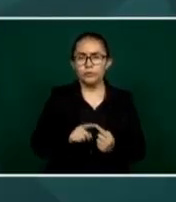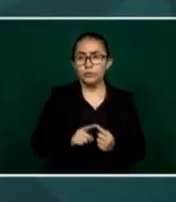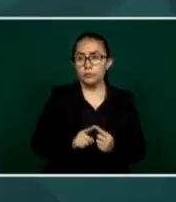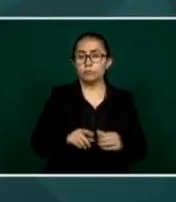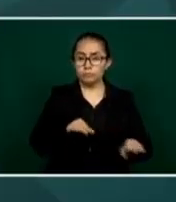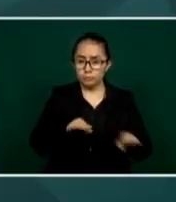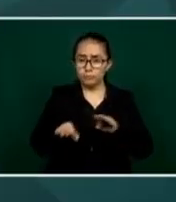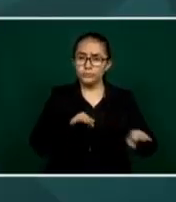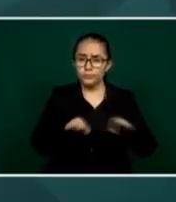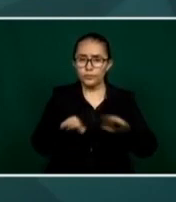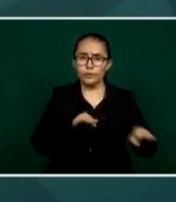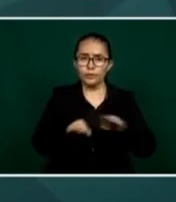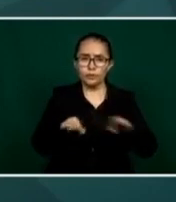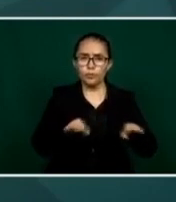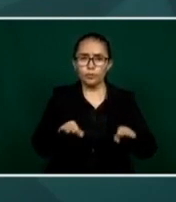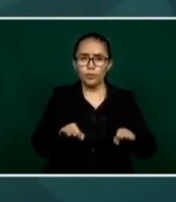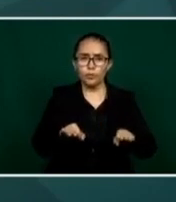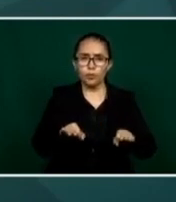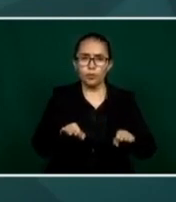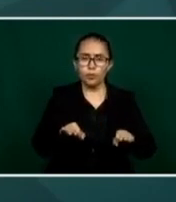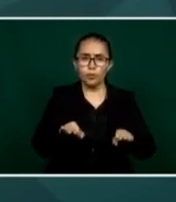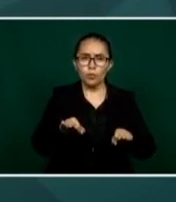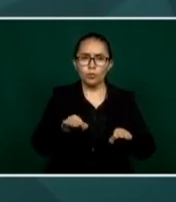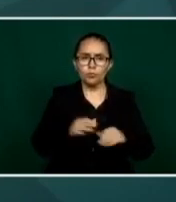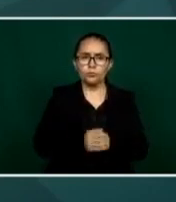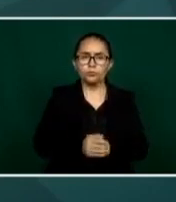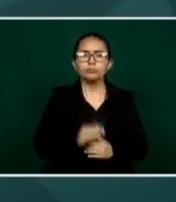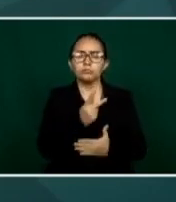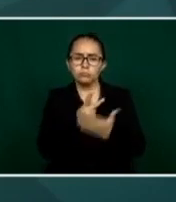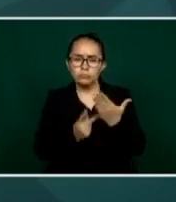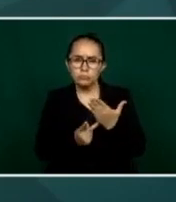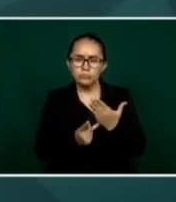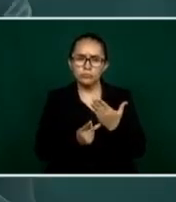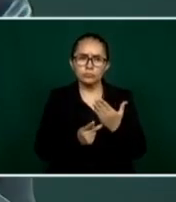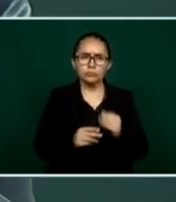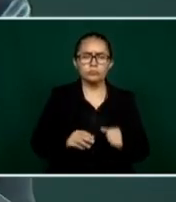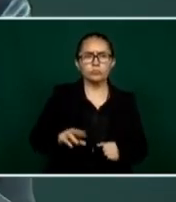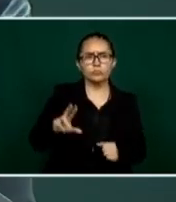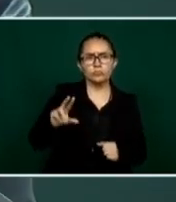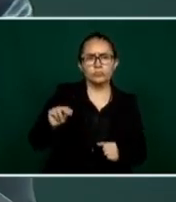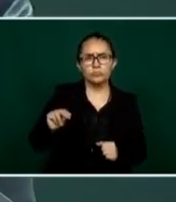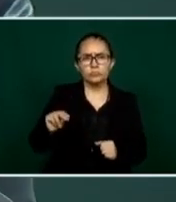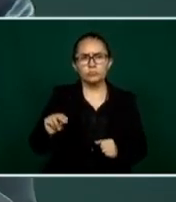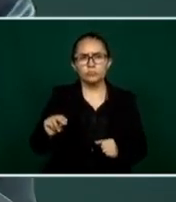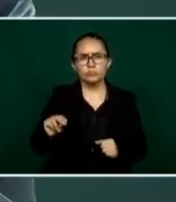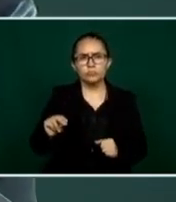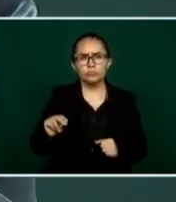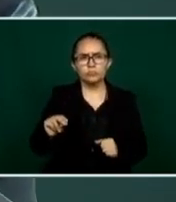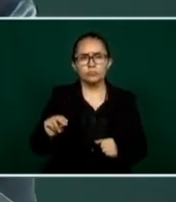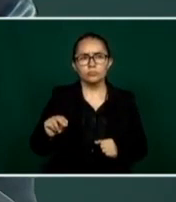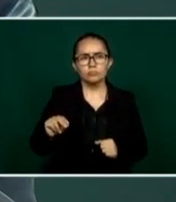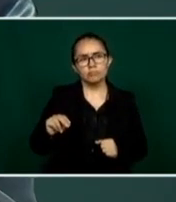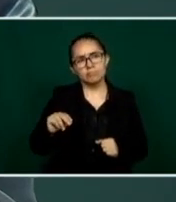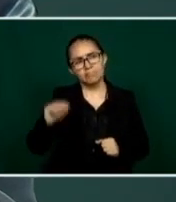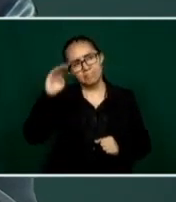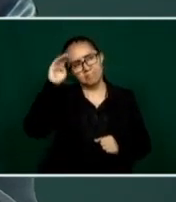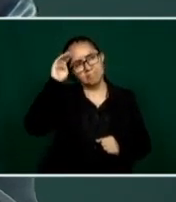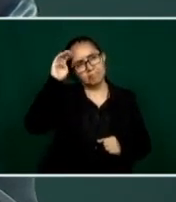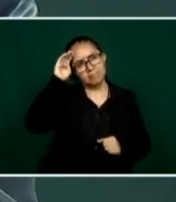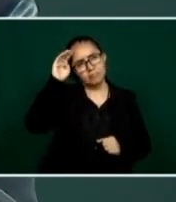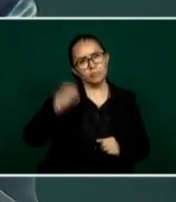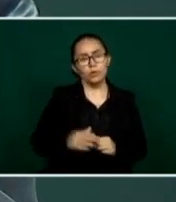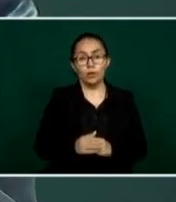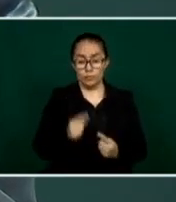actuando con un plan. No son ocurrencias.